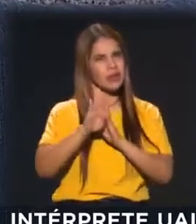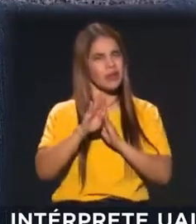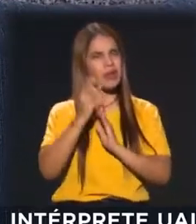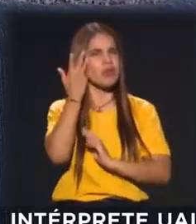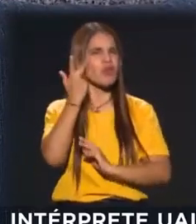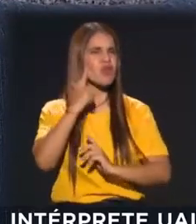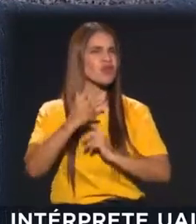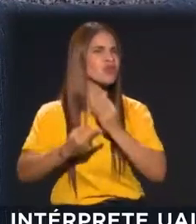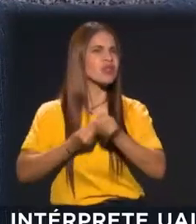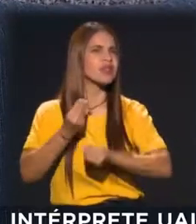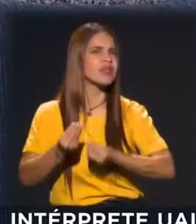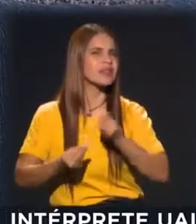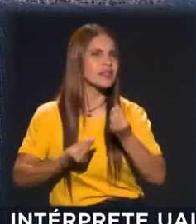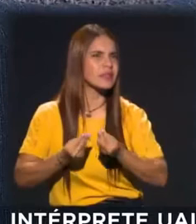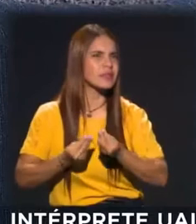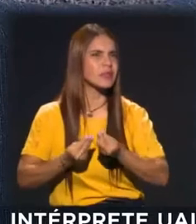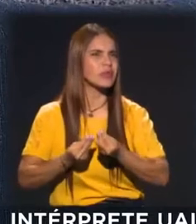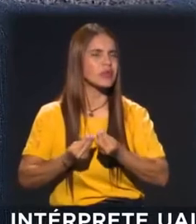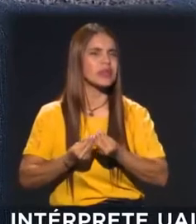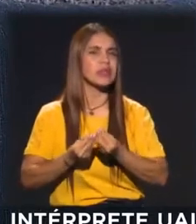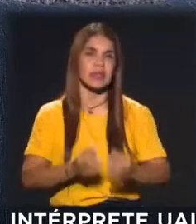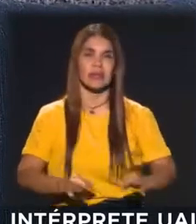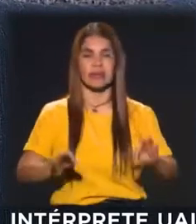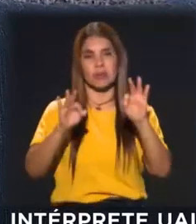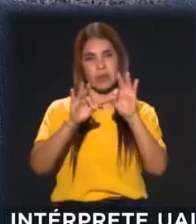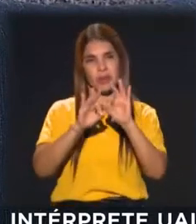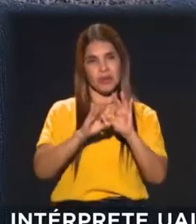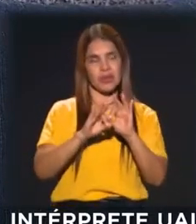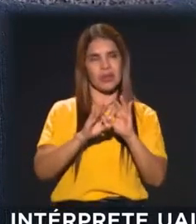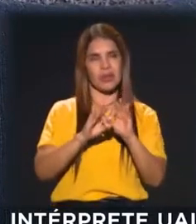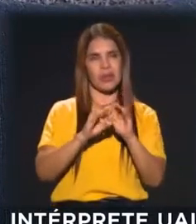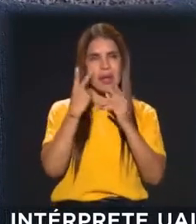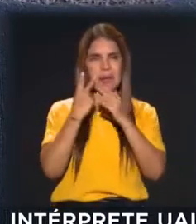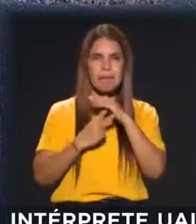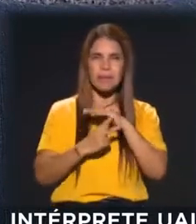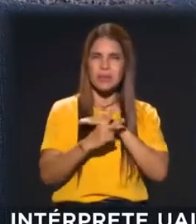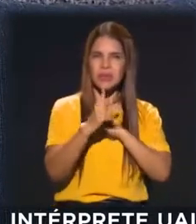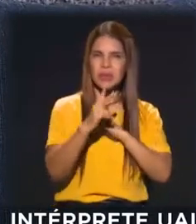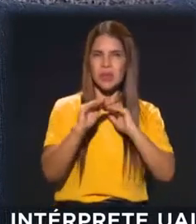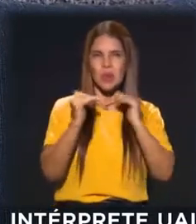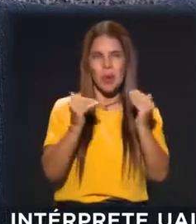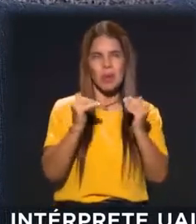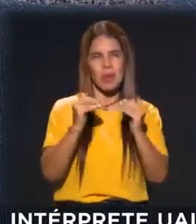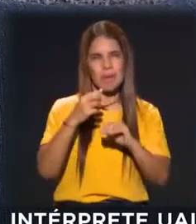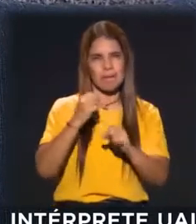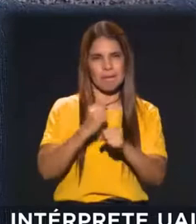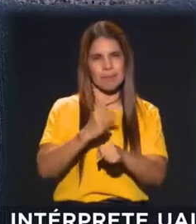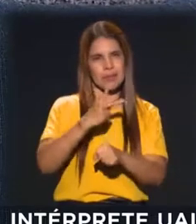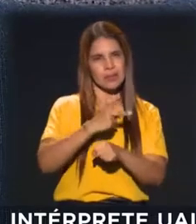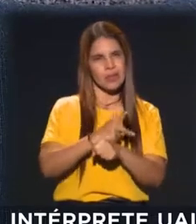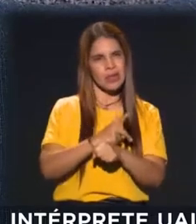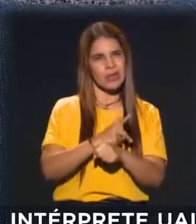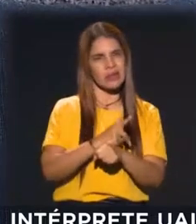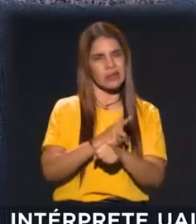la cotidianidad, es la mayoría de la visión que a nosotros nos enseñaron en preescolar específicamente, o